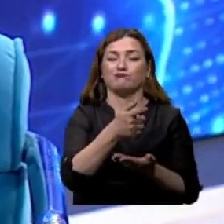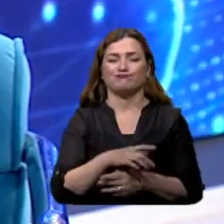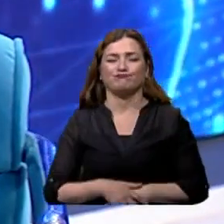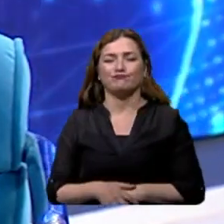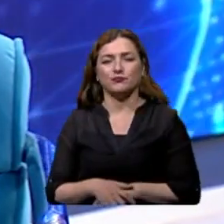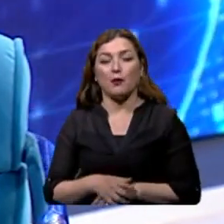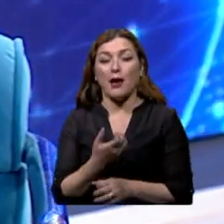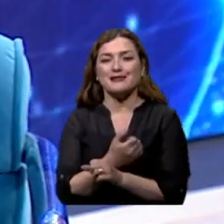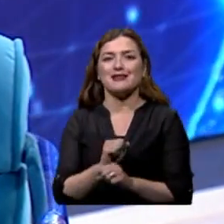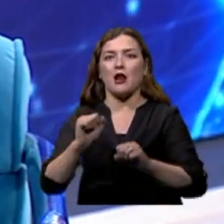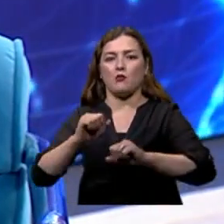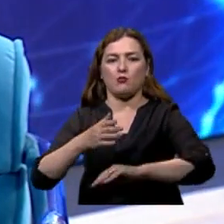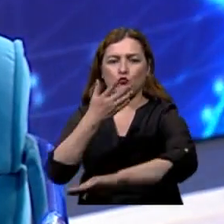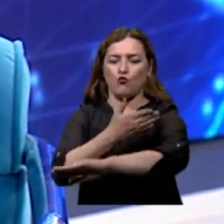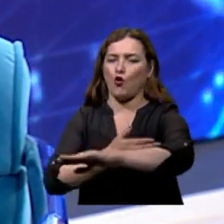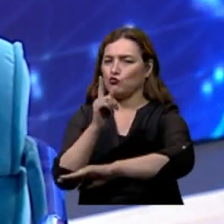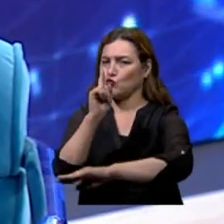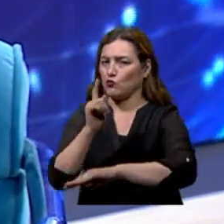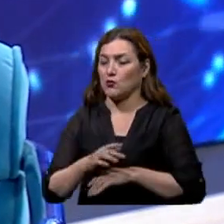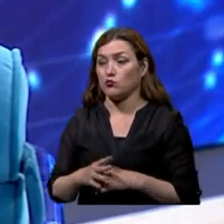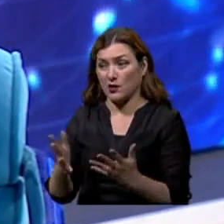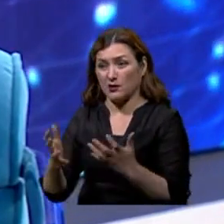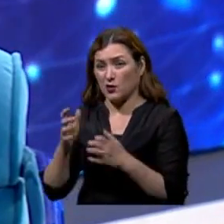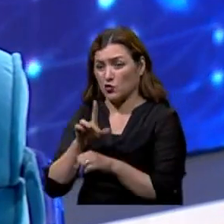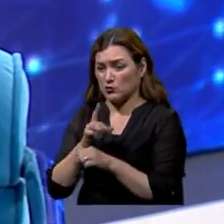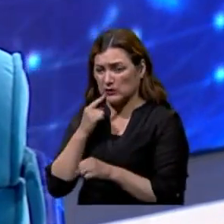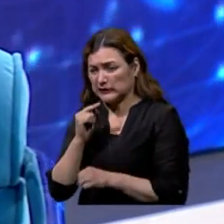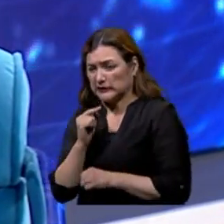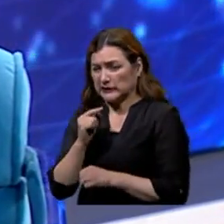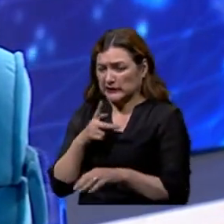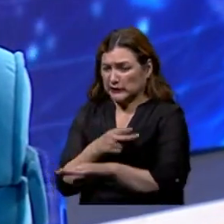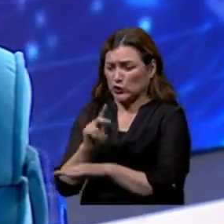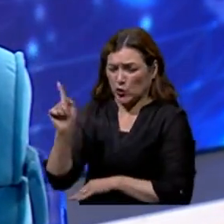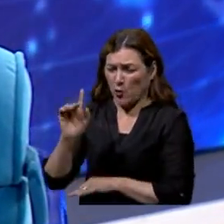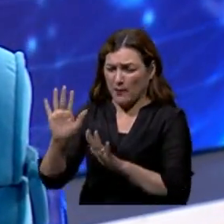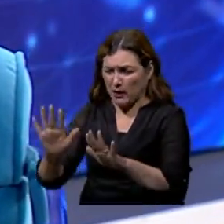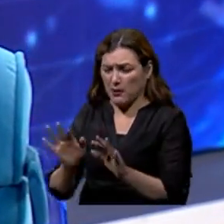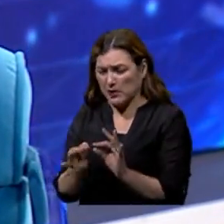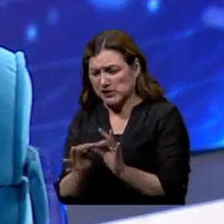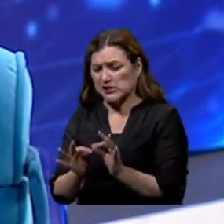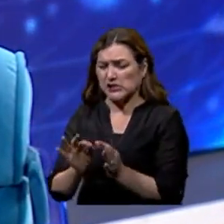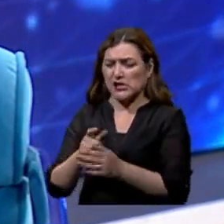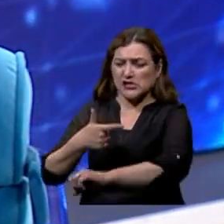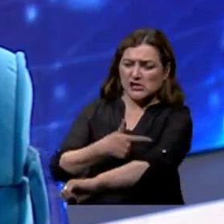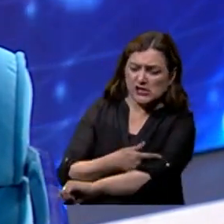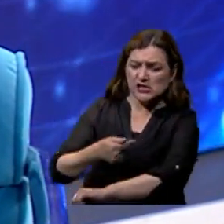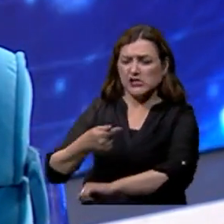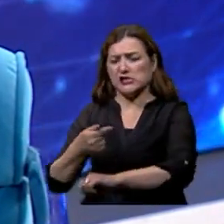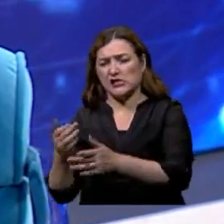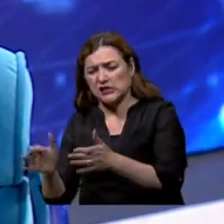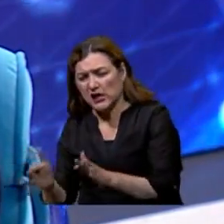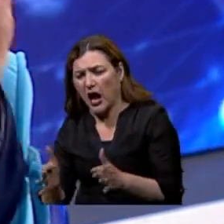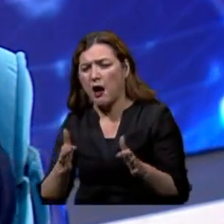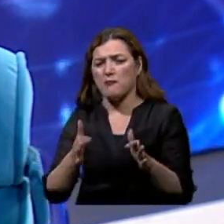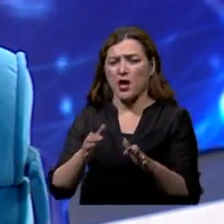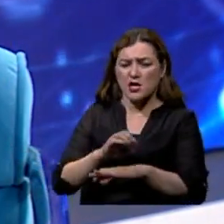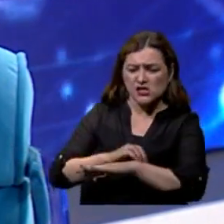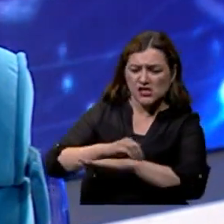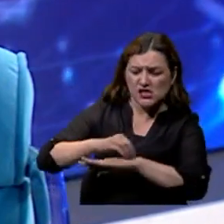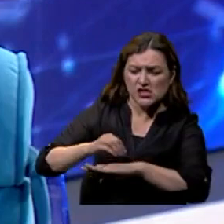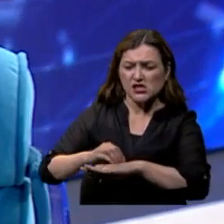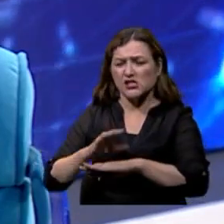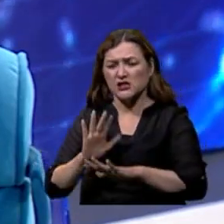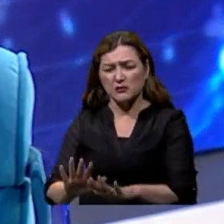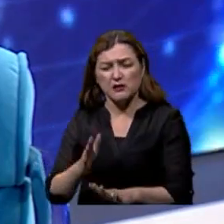ustedes tratan de no amputar, pues obviamente, pero una lesión grave necesita antibióticos, tal vez terapia intensiva por el resto de las